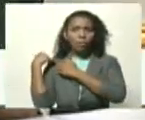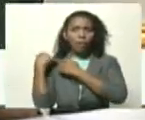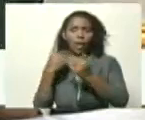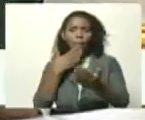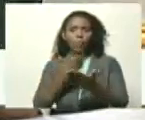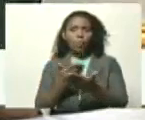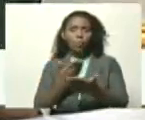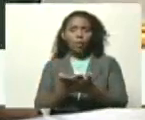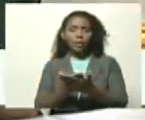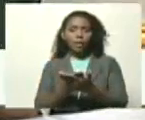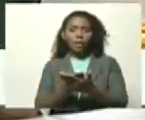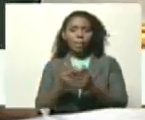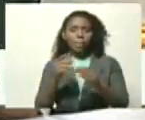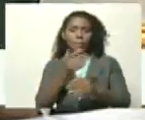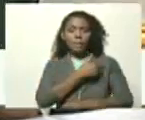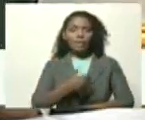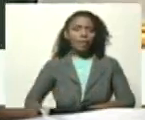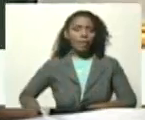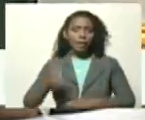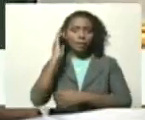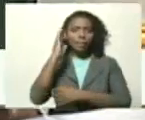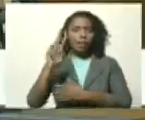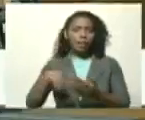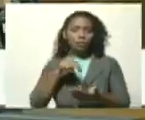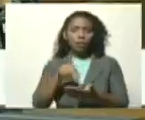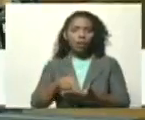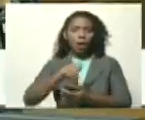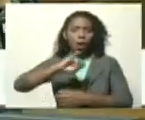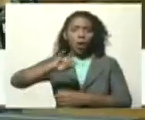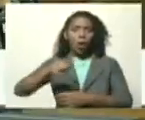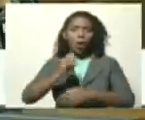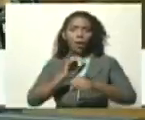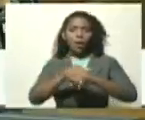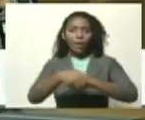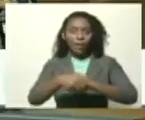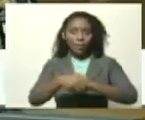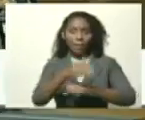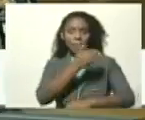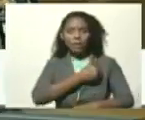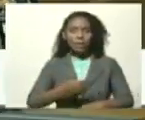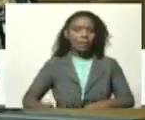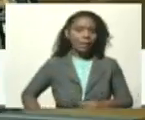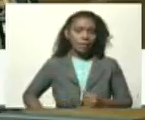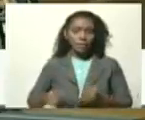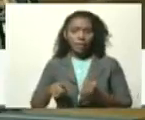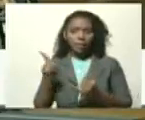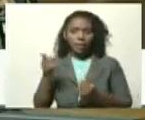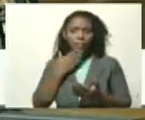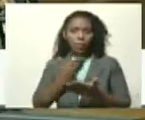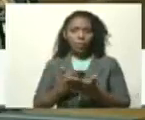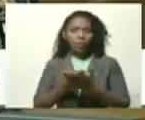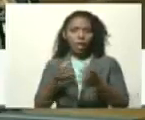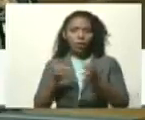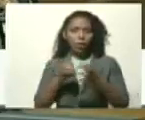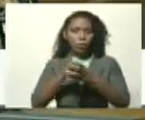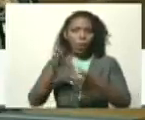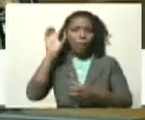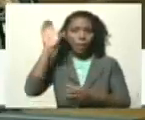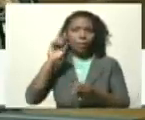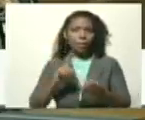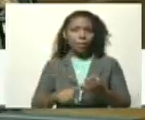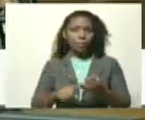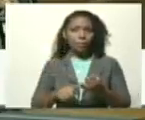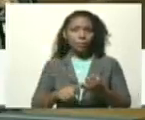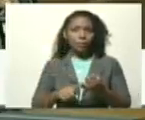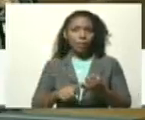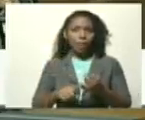propuestas en mesa para presidente de la Asamblea Nacional. Jorge Rodríguez Gómez, presidente. Ese es por el bloque de la patria. Y por